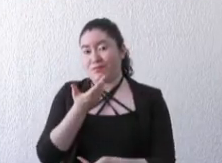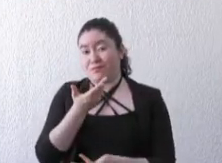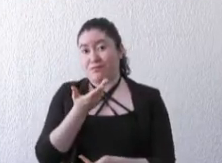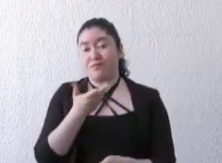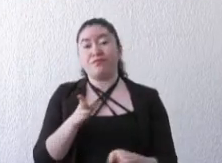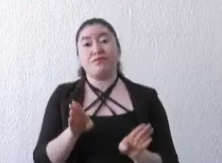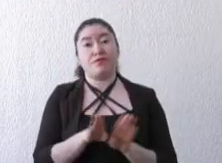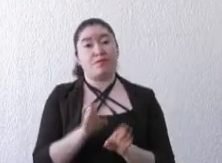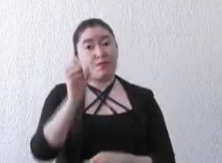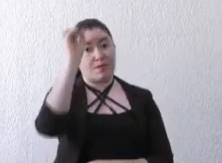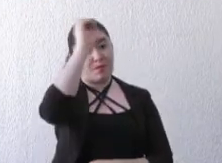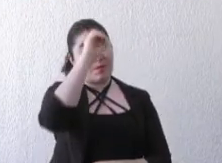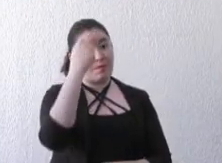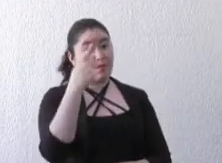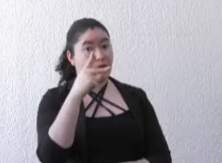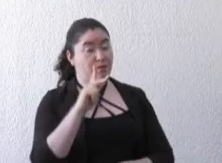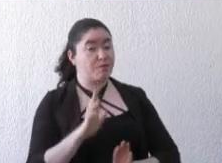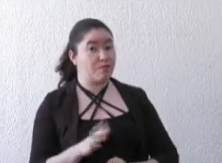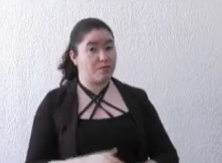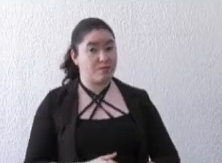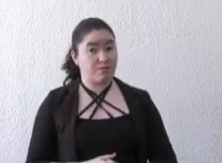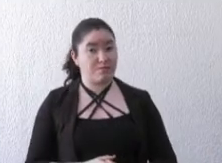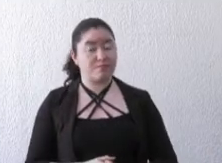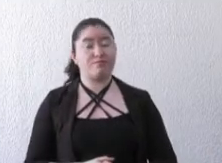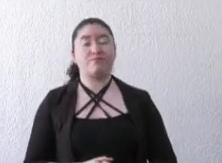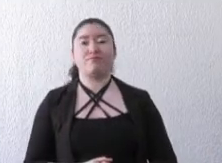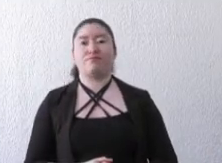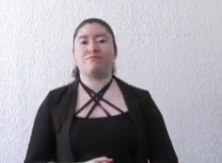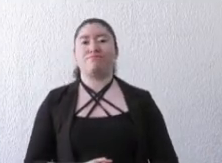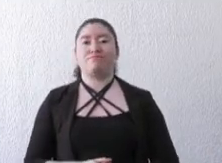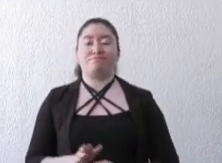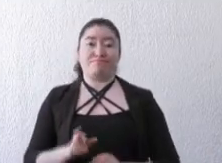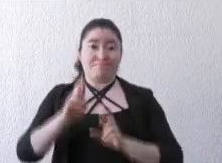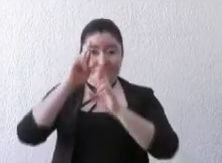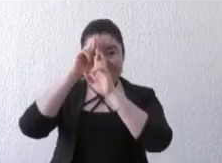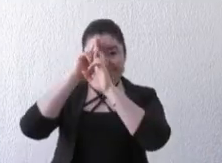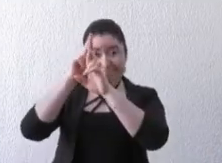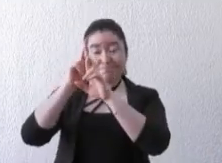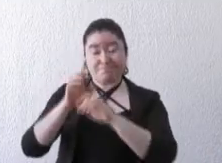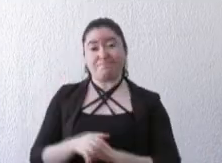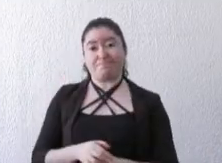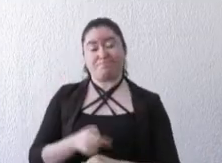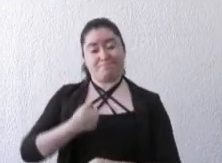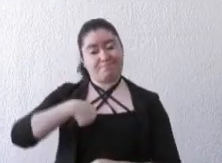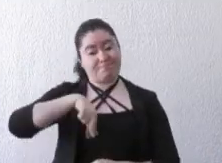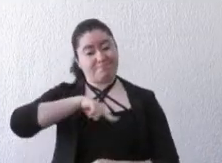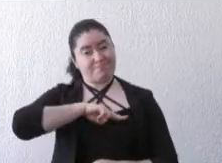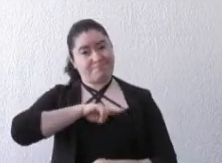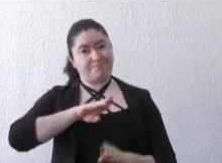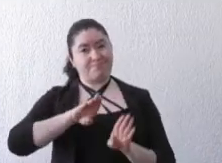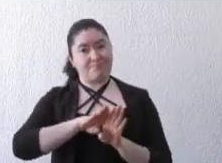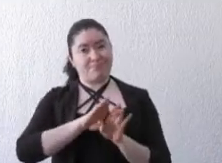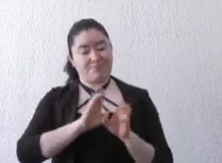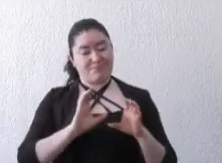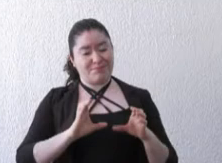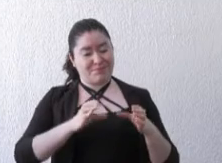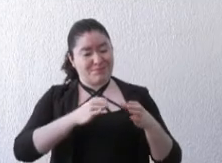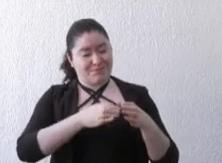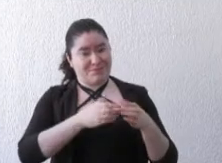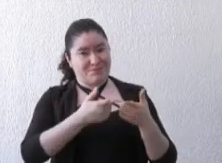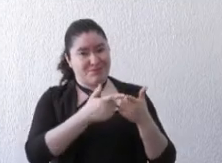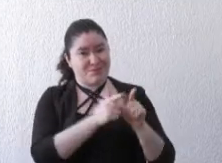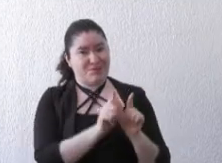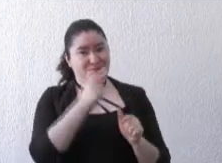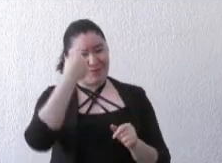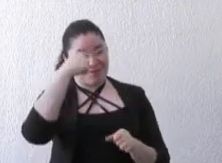opinión al respecto, doctora, por favor. Pues es respetable, pero nosotros tenemos un comité de vigilancia epidemiológica que va